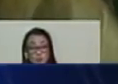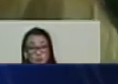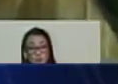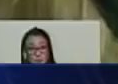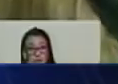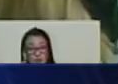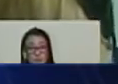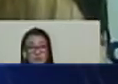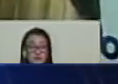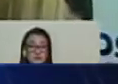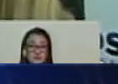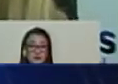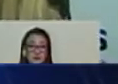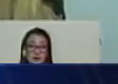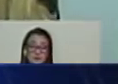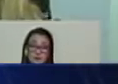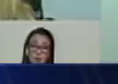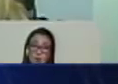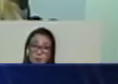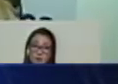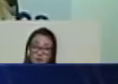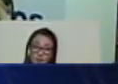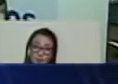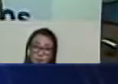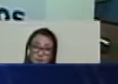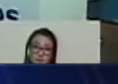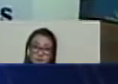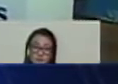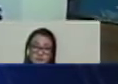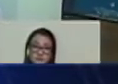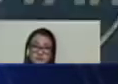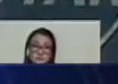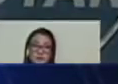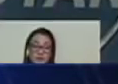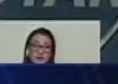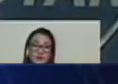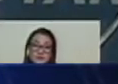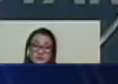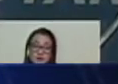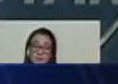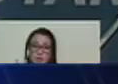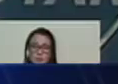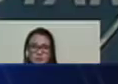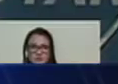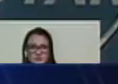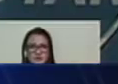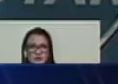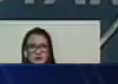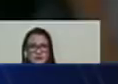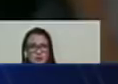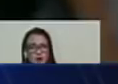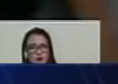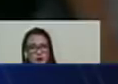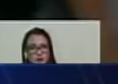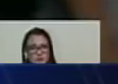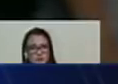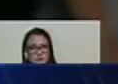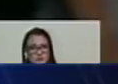2017 realmente eran 23 elecciones, se escogían 23 gobernadores. Pues ellos cantaron fraude donde perdieron, pero